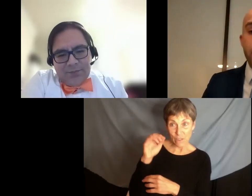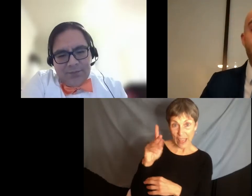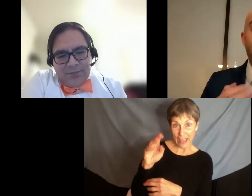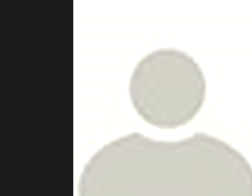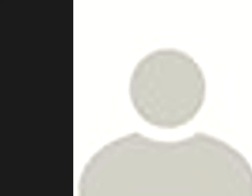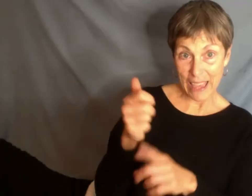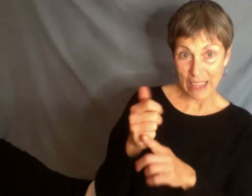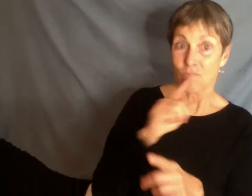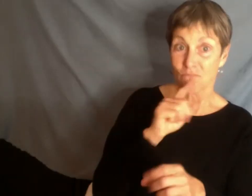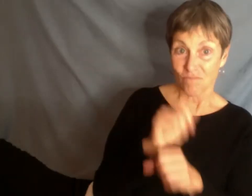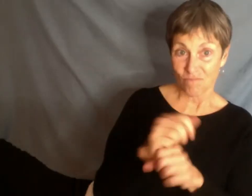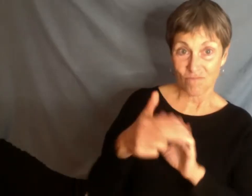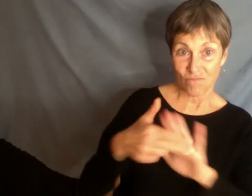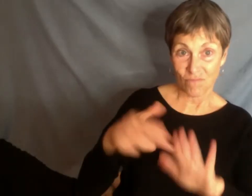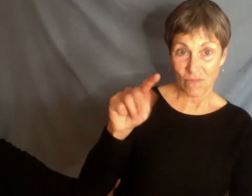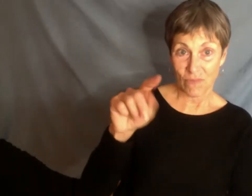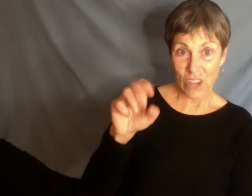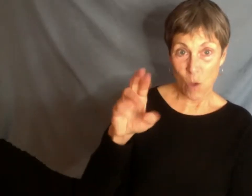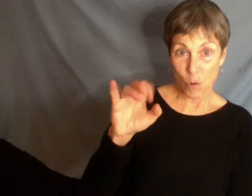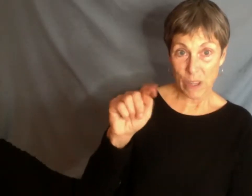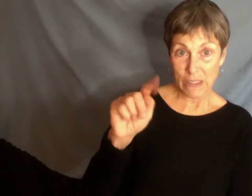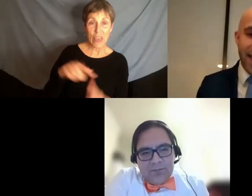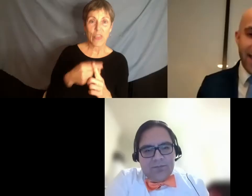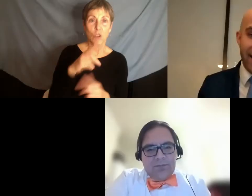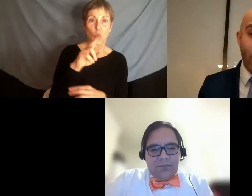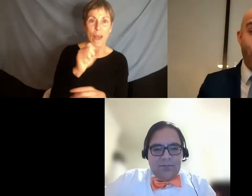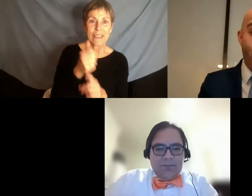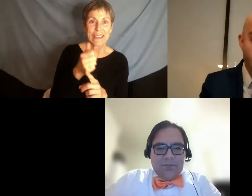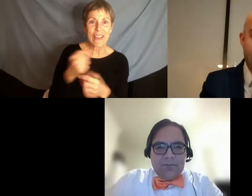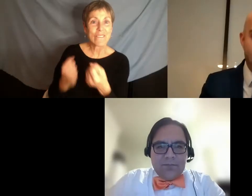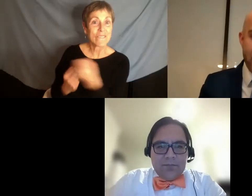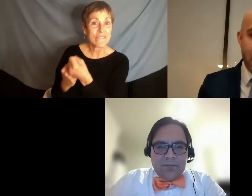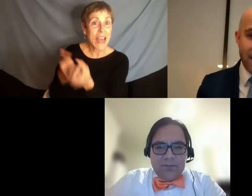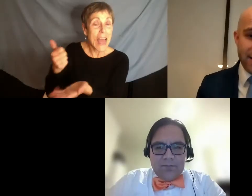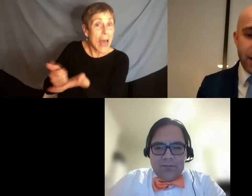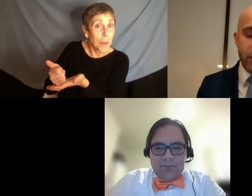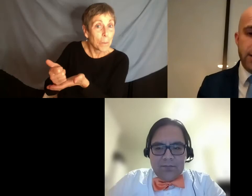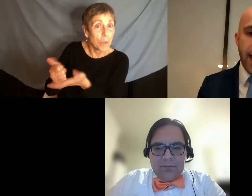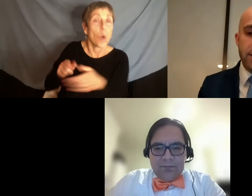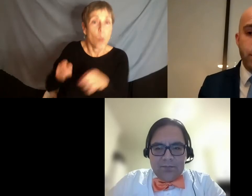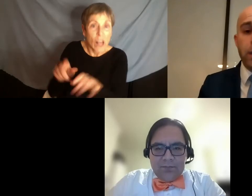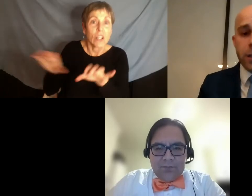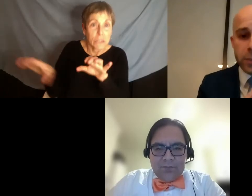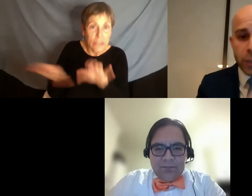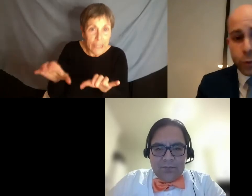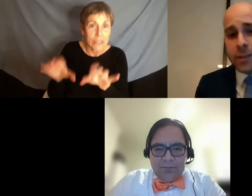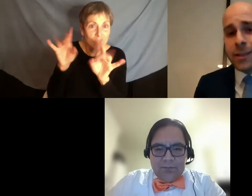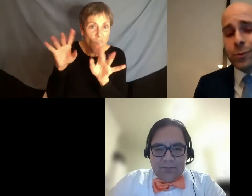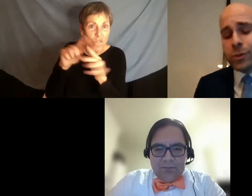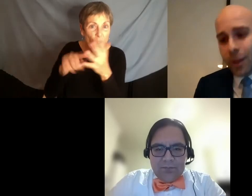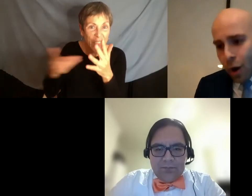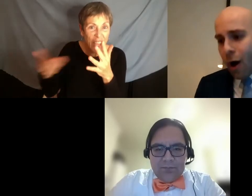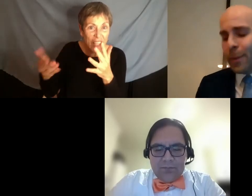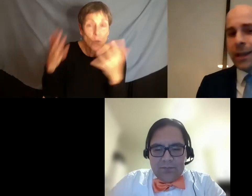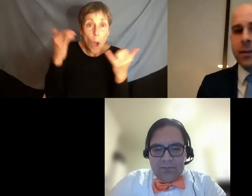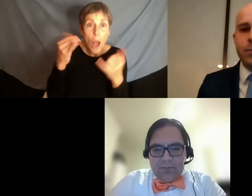hicimos en el argumento fue que si el KLA era una organización terrorista,